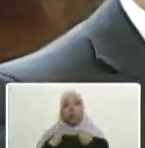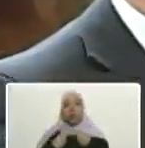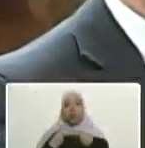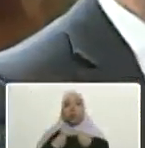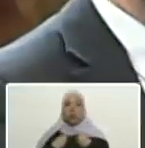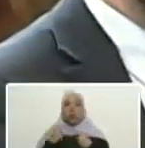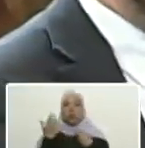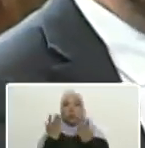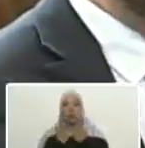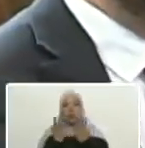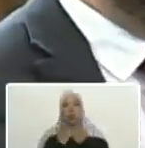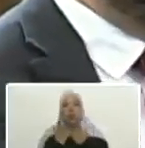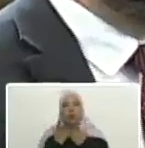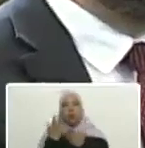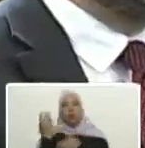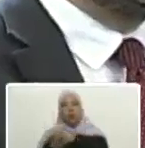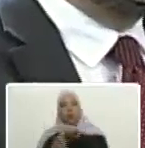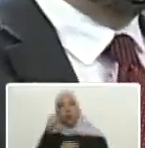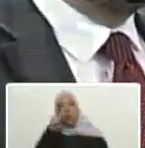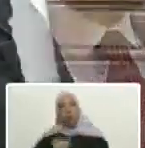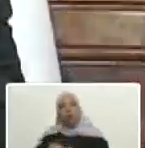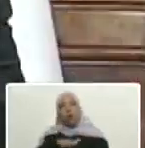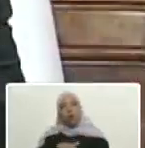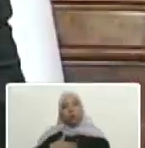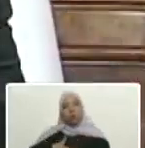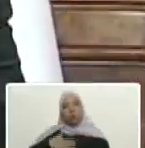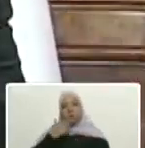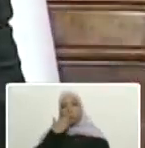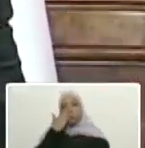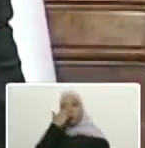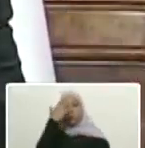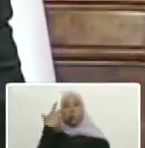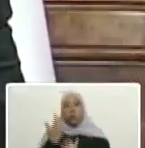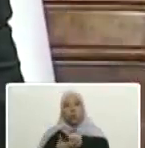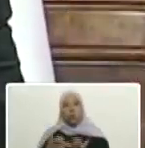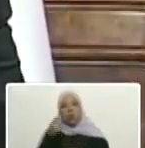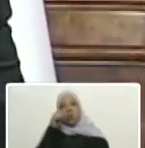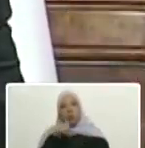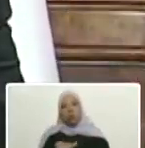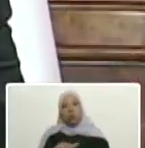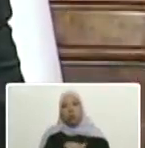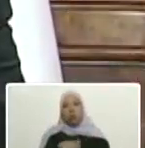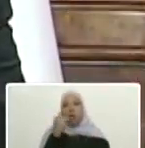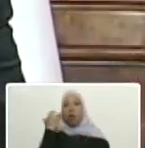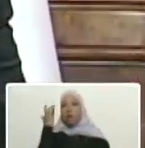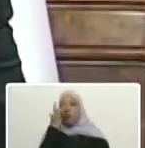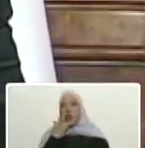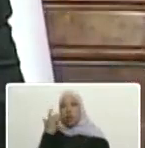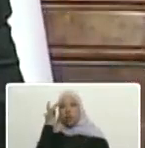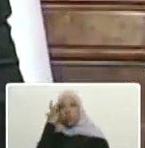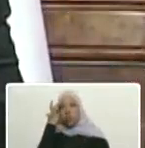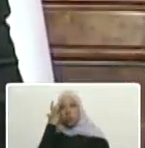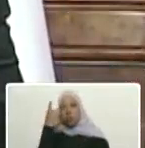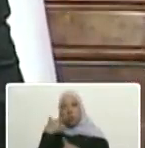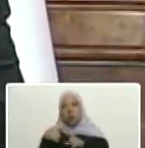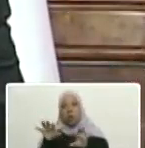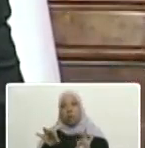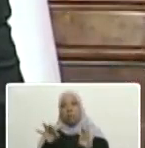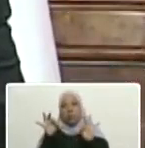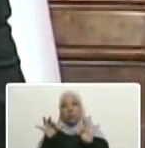que las causas del pueblo árabe, las causas de los pueblos africanos, en